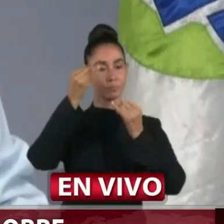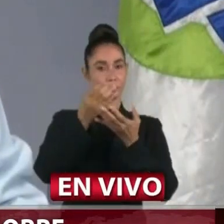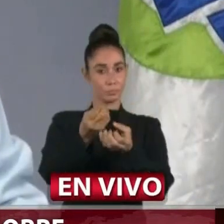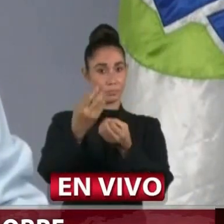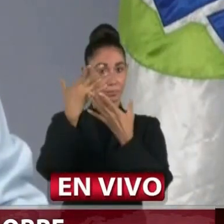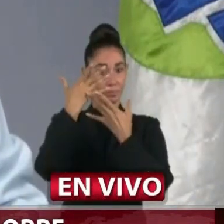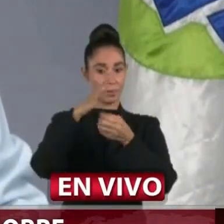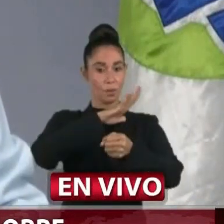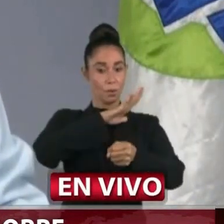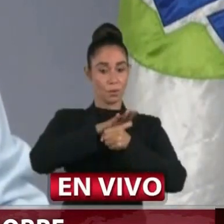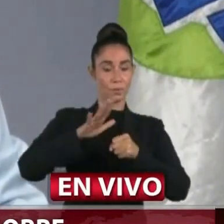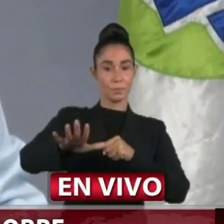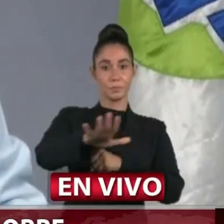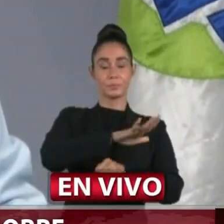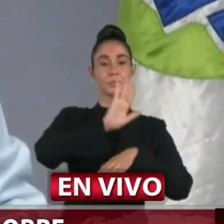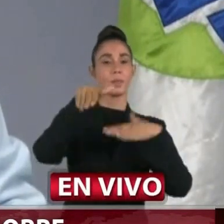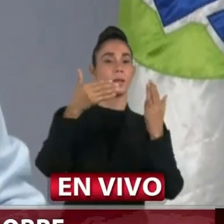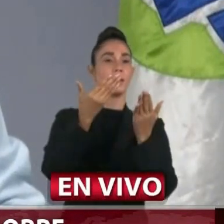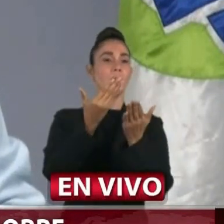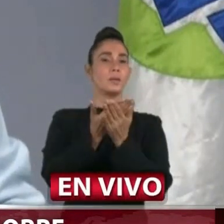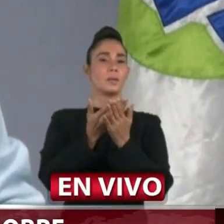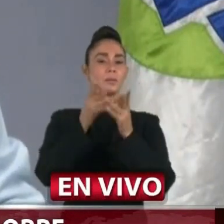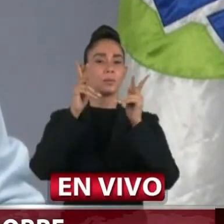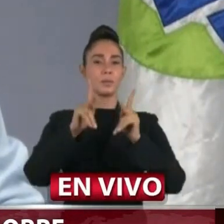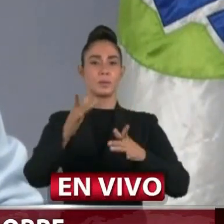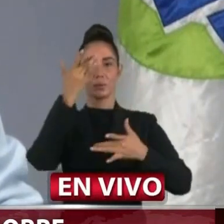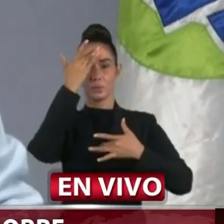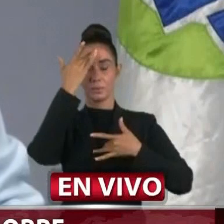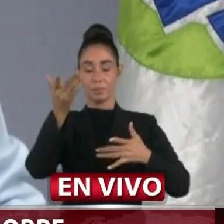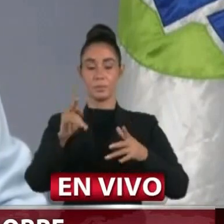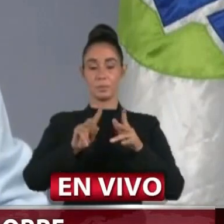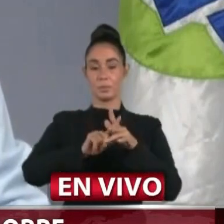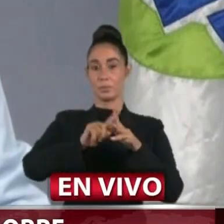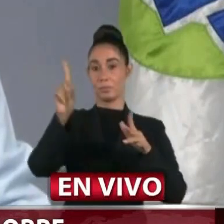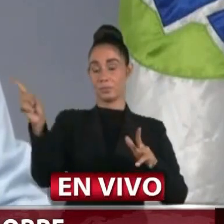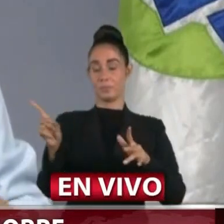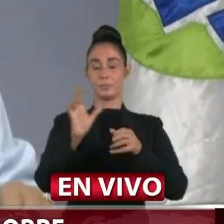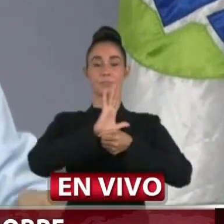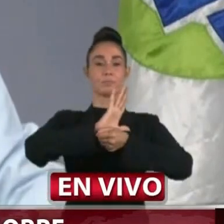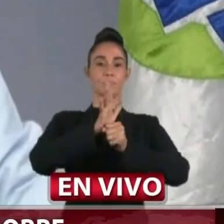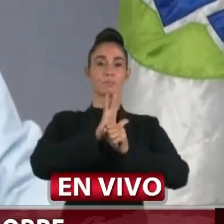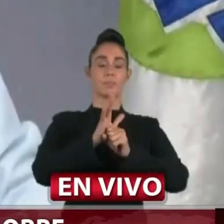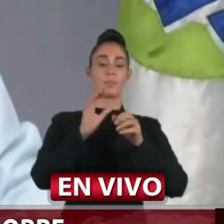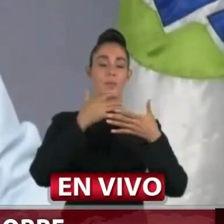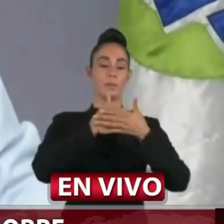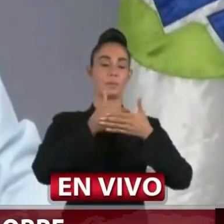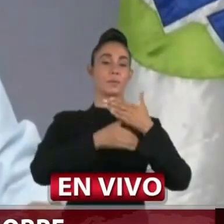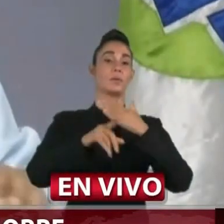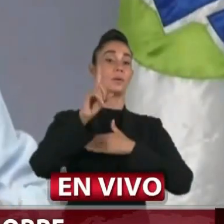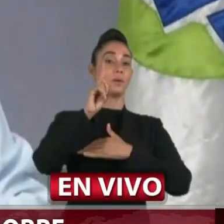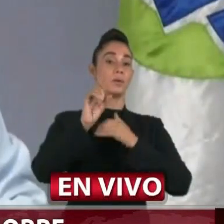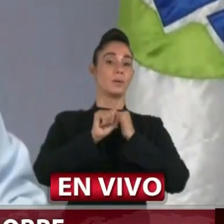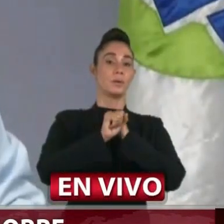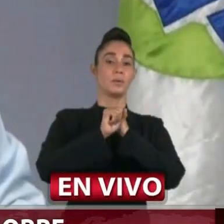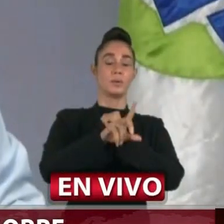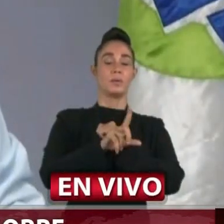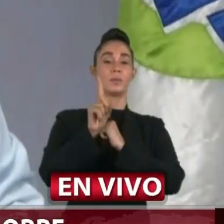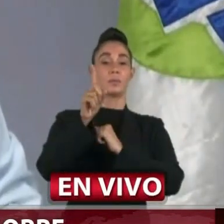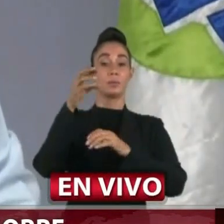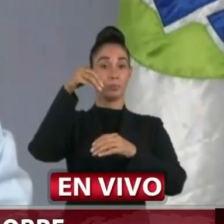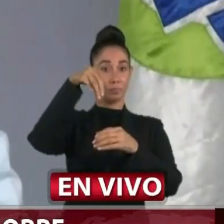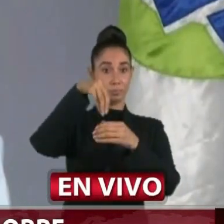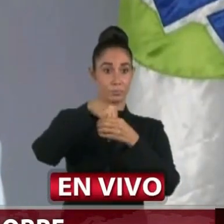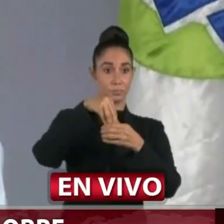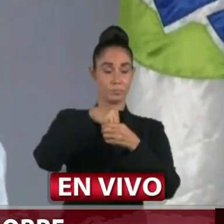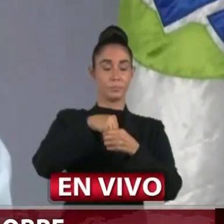completa sobre la configuración que figura en su página 1 del boletín, en el